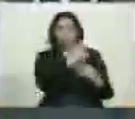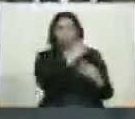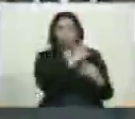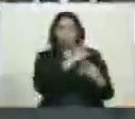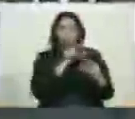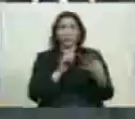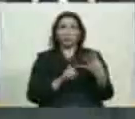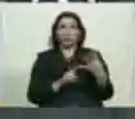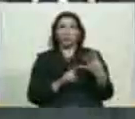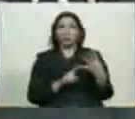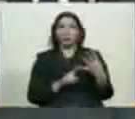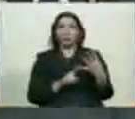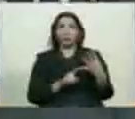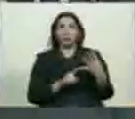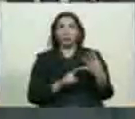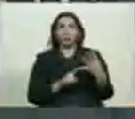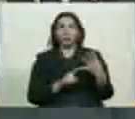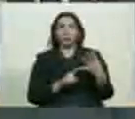Giuseppe Alessandrello,